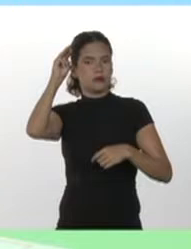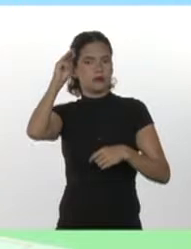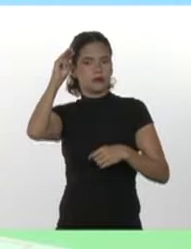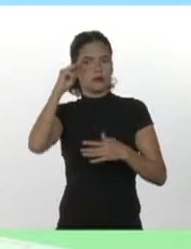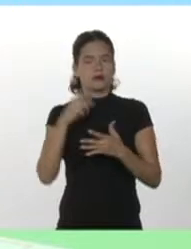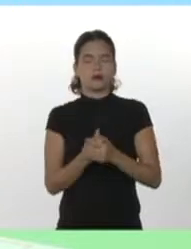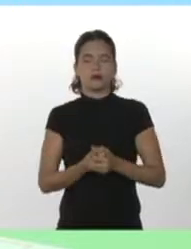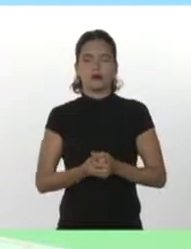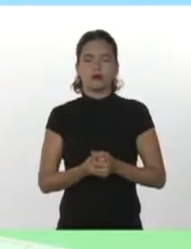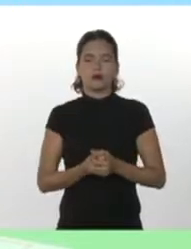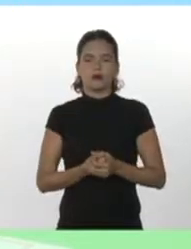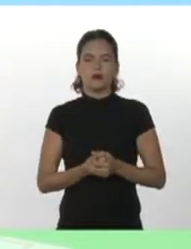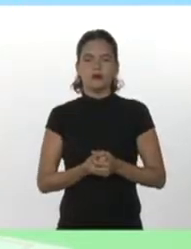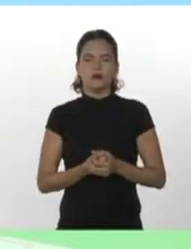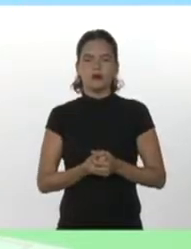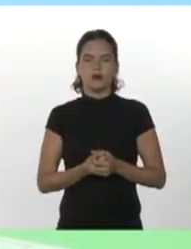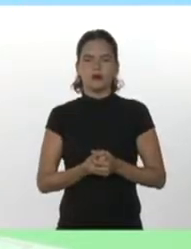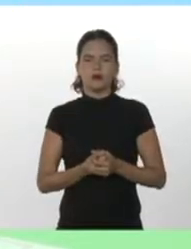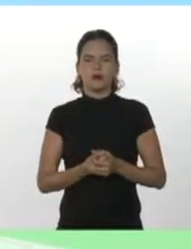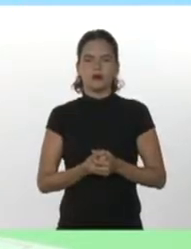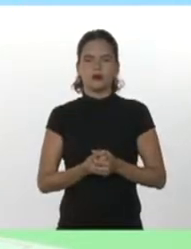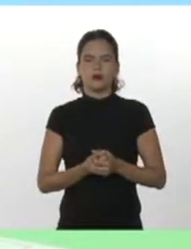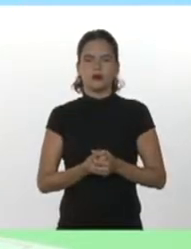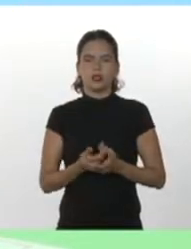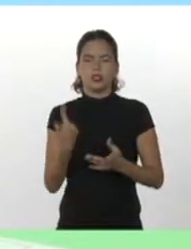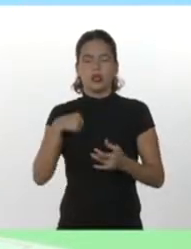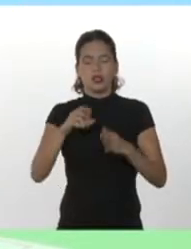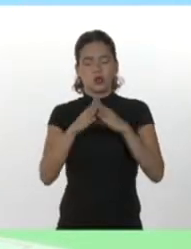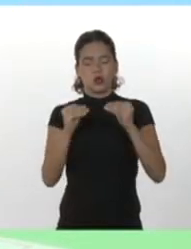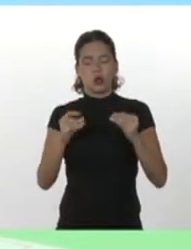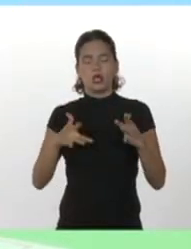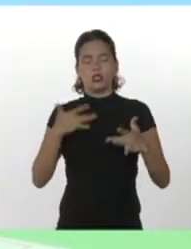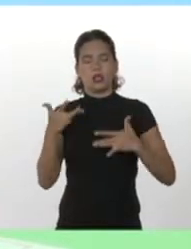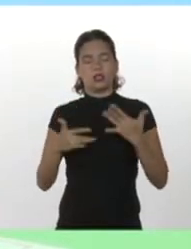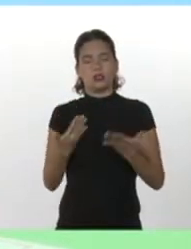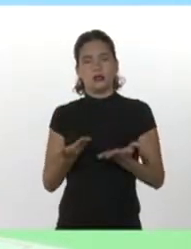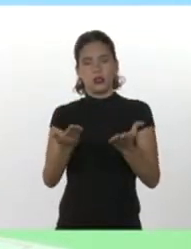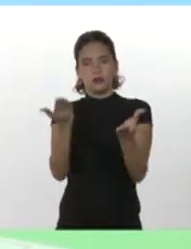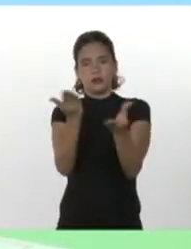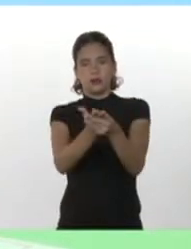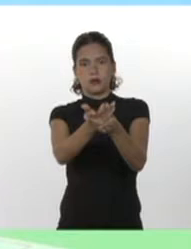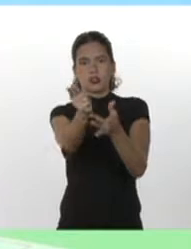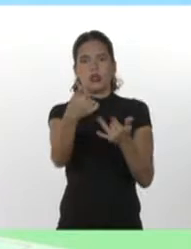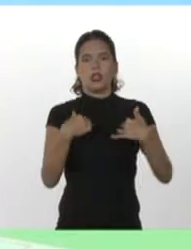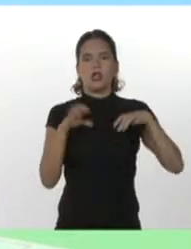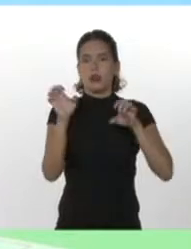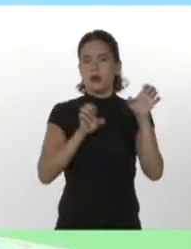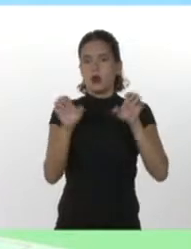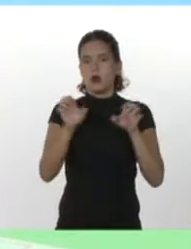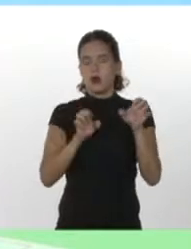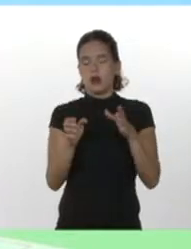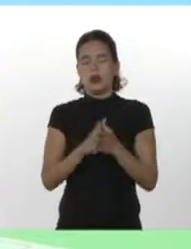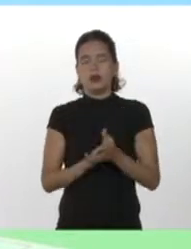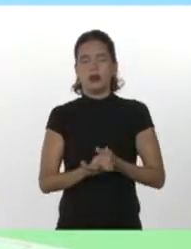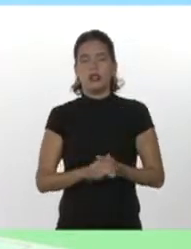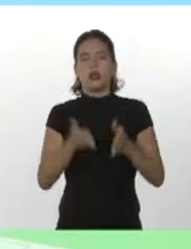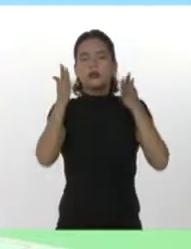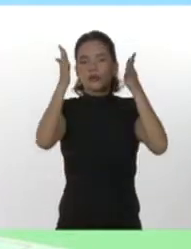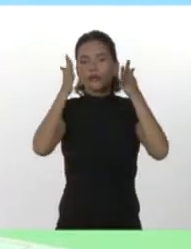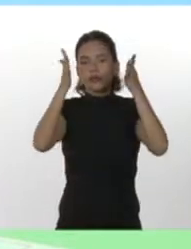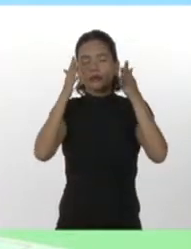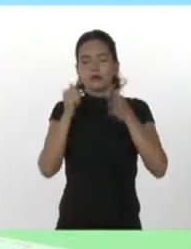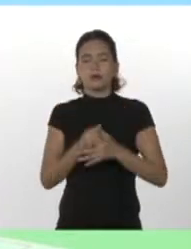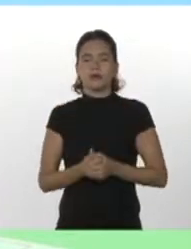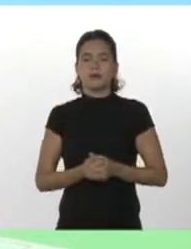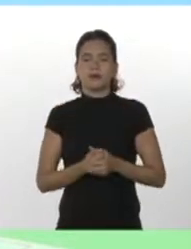docentes. Con sus docentes deben llevar todas estas actividades para que sean evaluadas, corregidas y